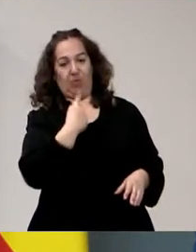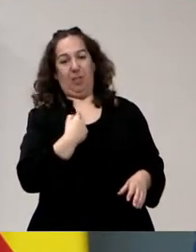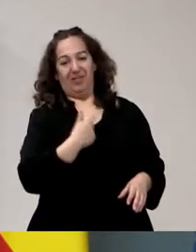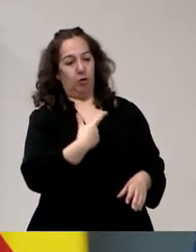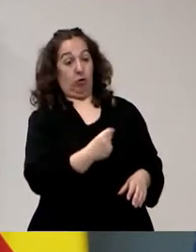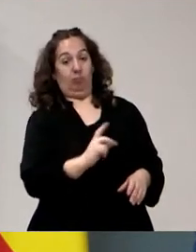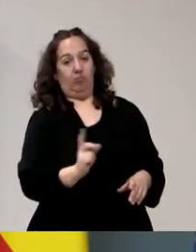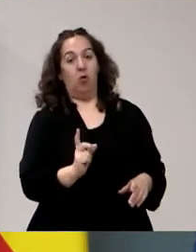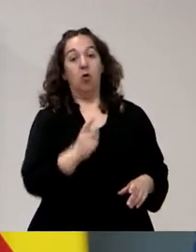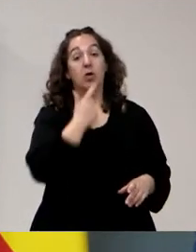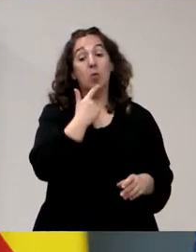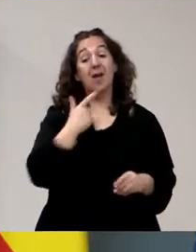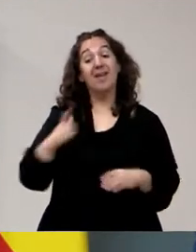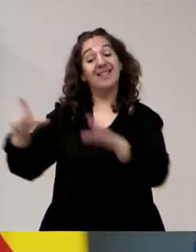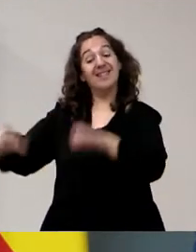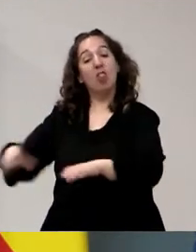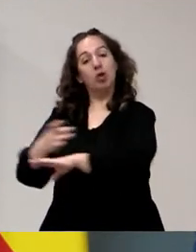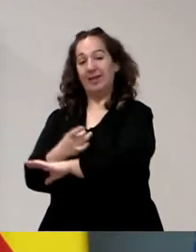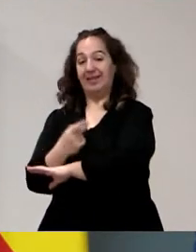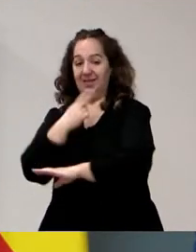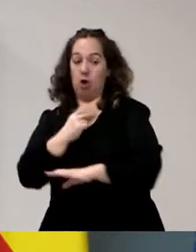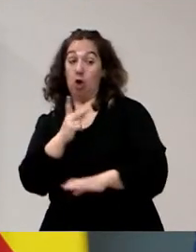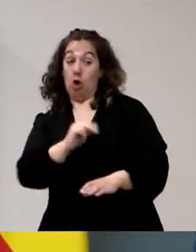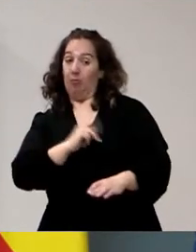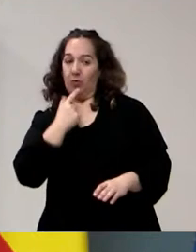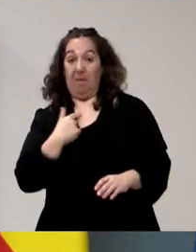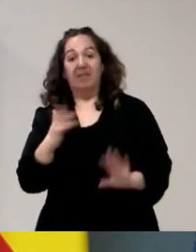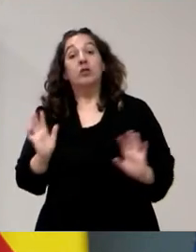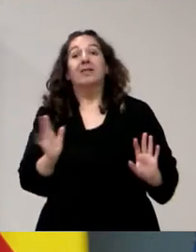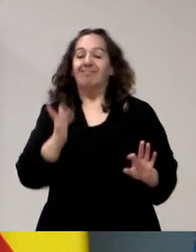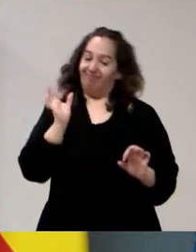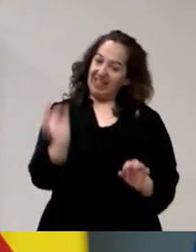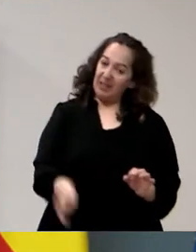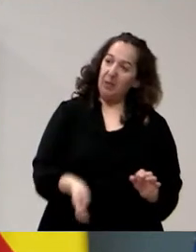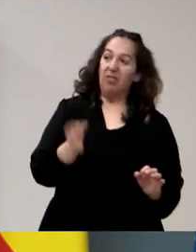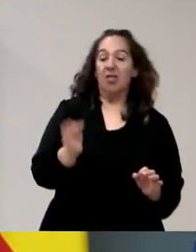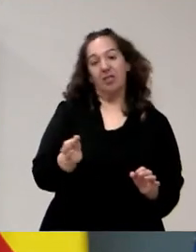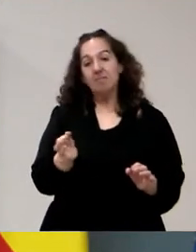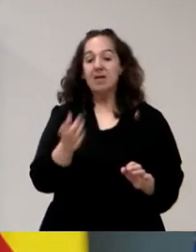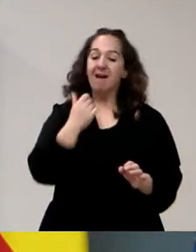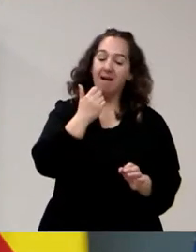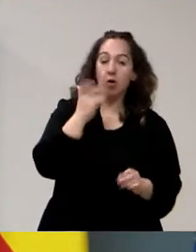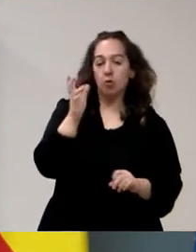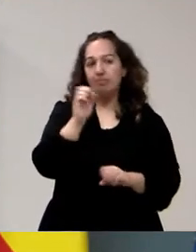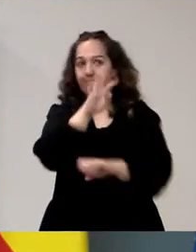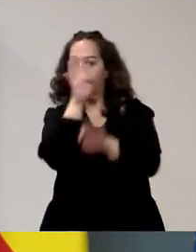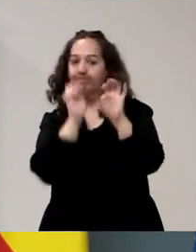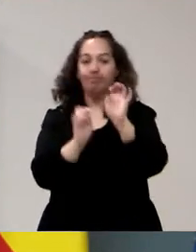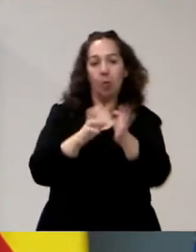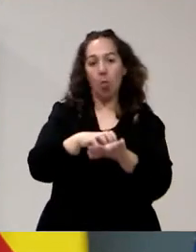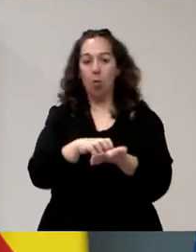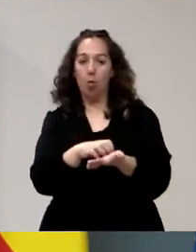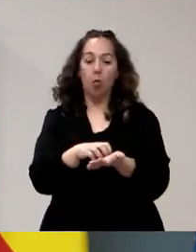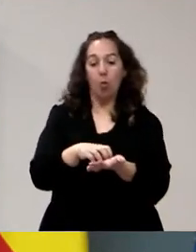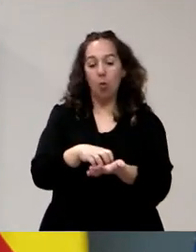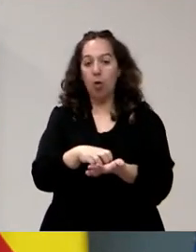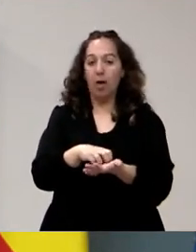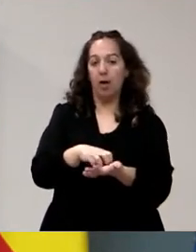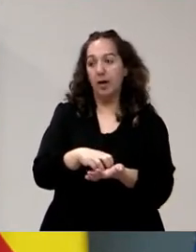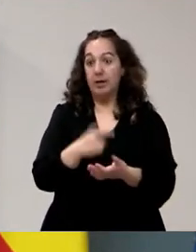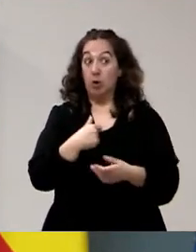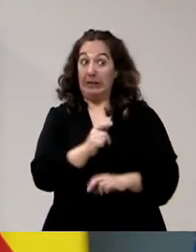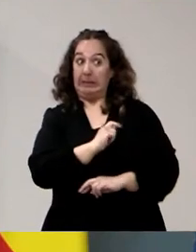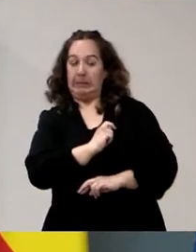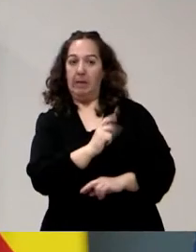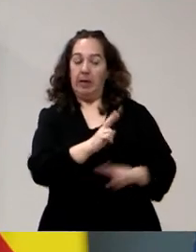estación intermodal si es cierto que se introduce un grado de incertidumbre mayor de lo que yo